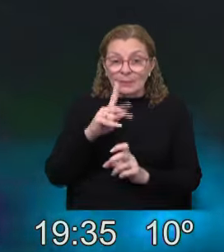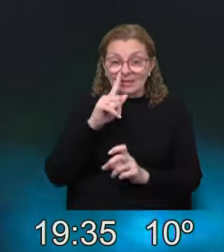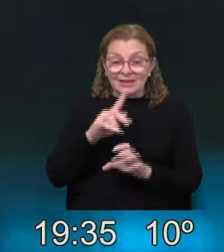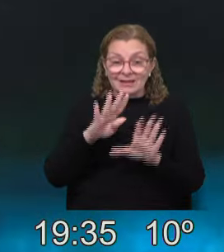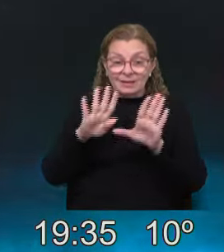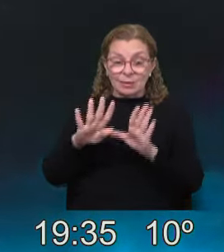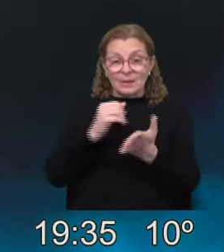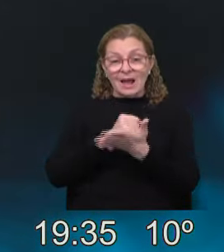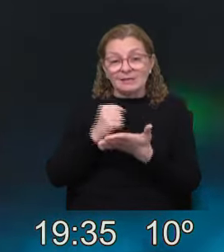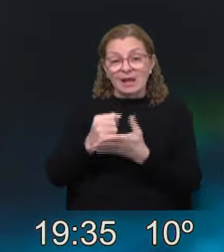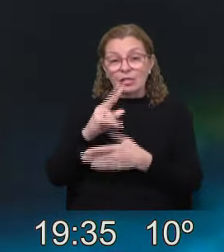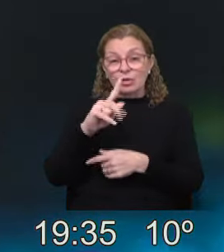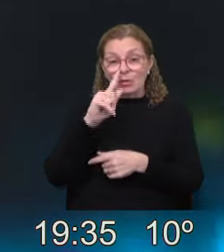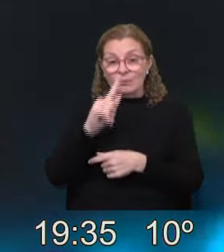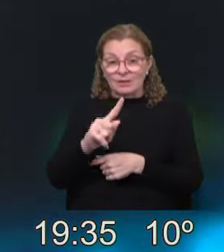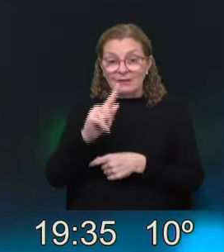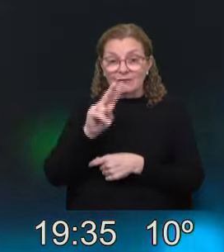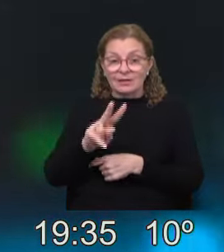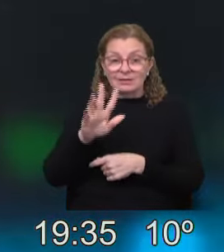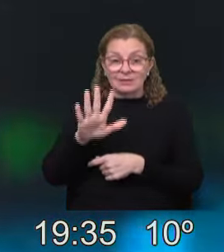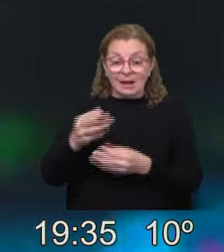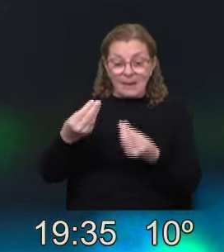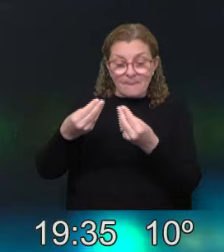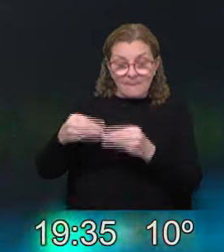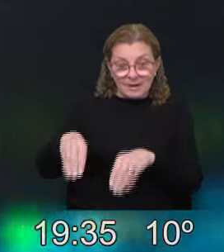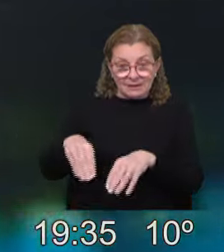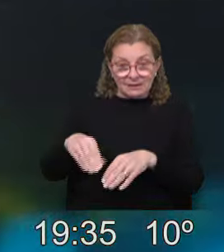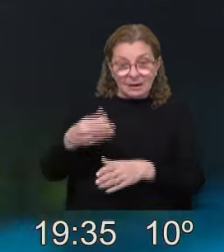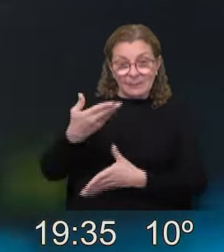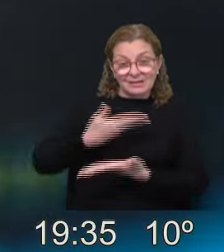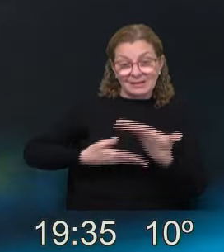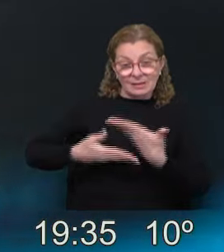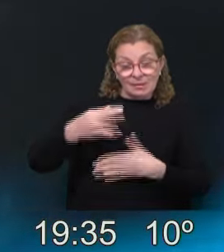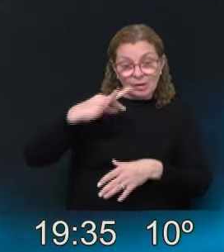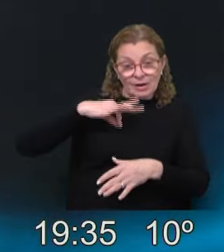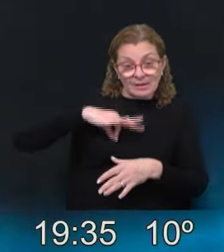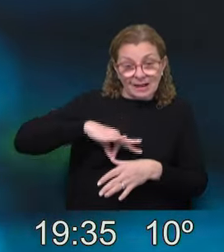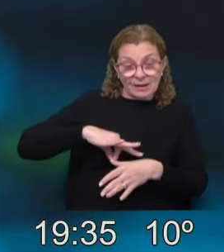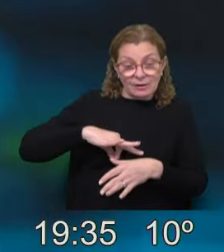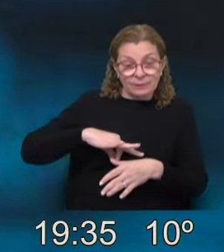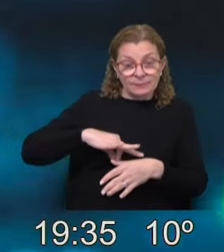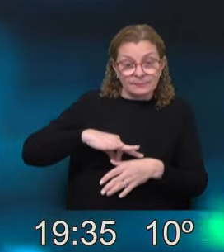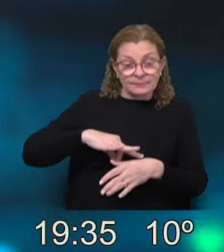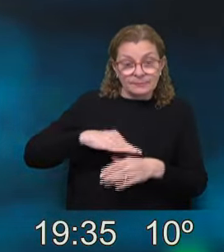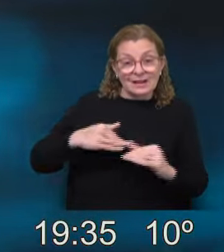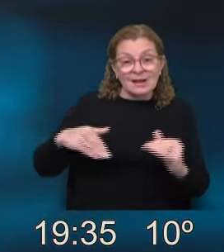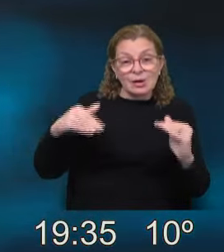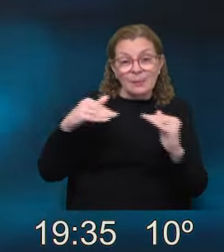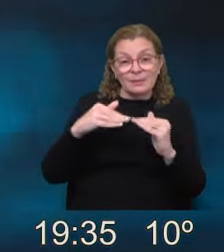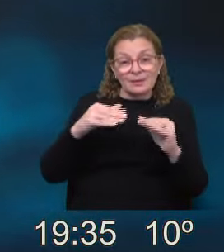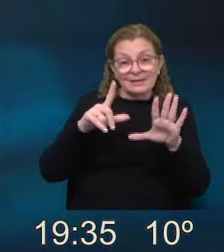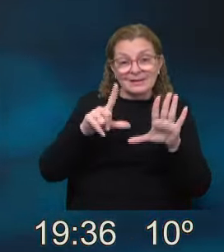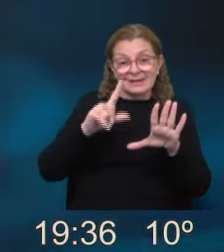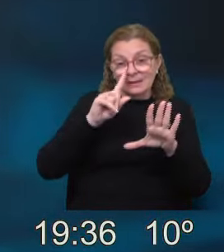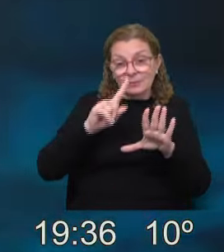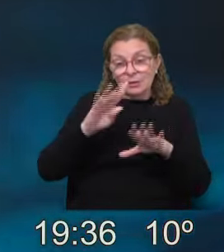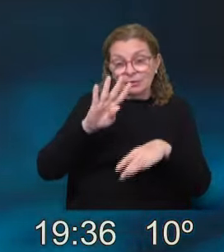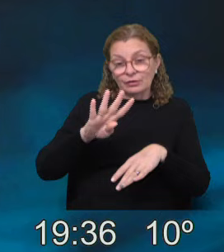y 2023 la pérdida que hubo en la participación de la masa salarial fue equivalente a